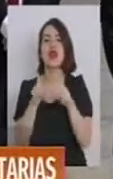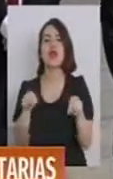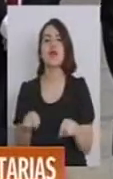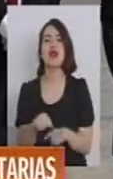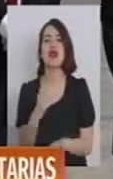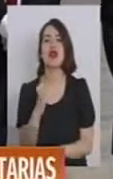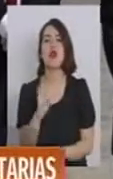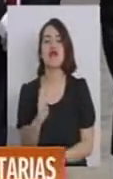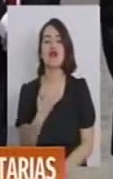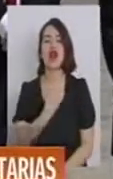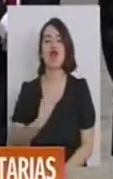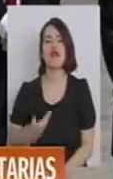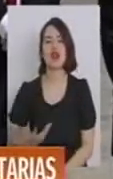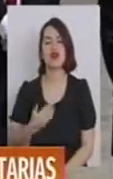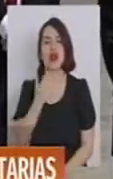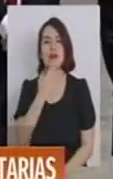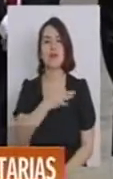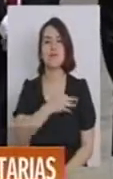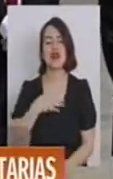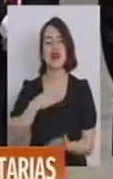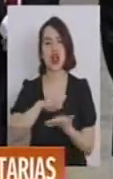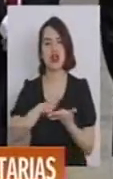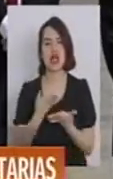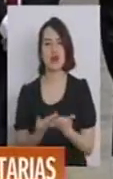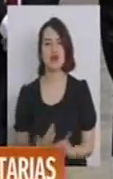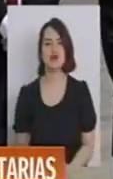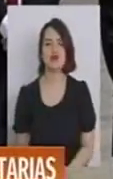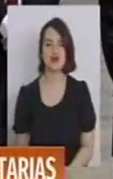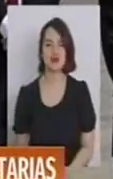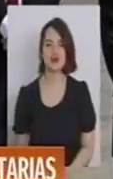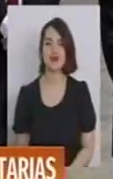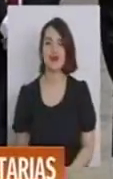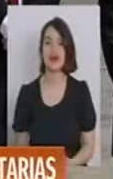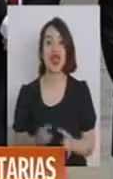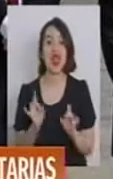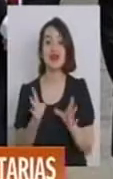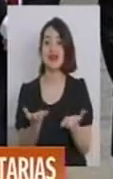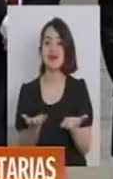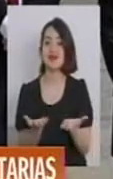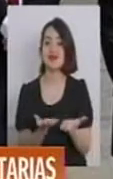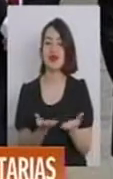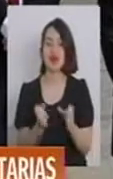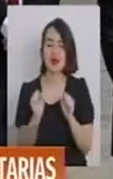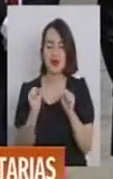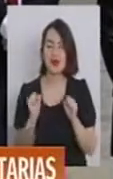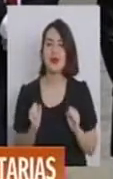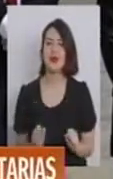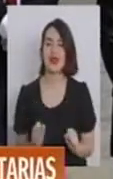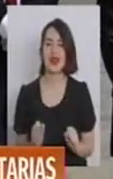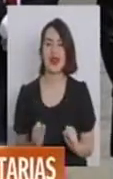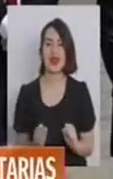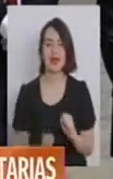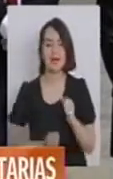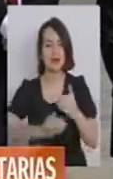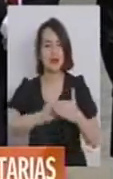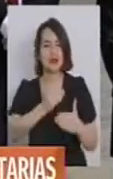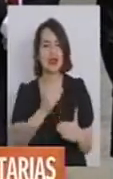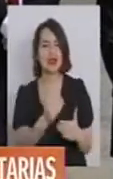web del Gobierno y del Ministerio de Salud. De esta forma, vamos a poder hacer un